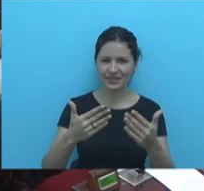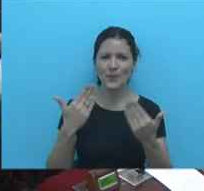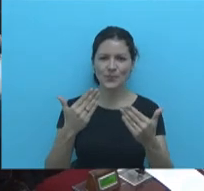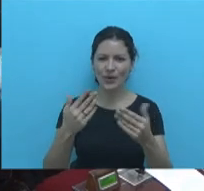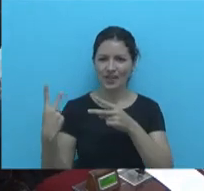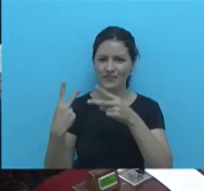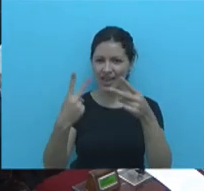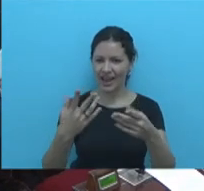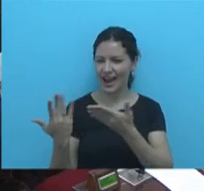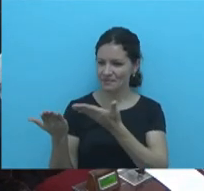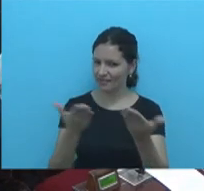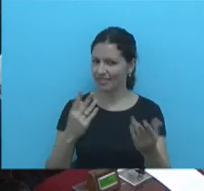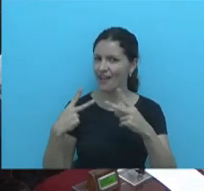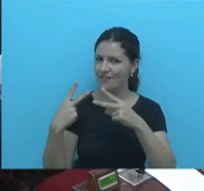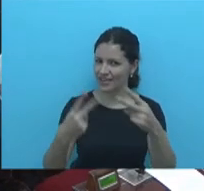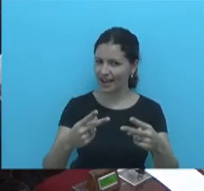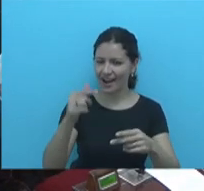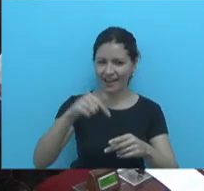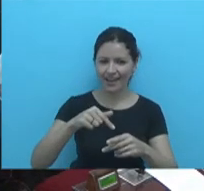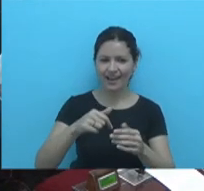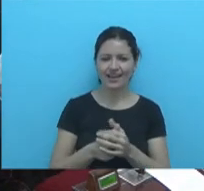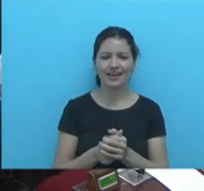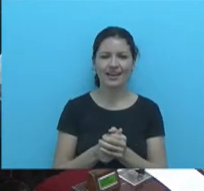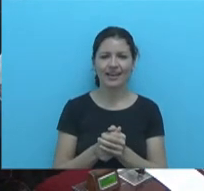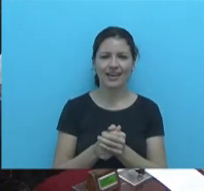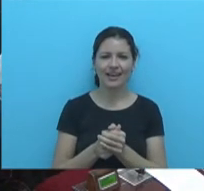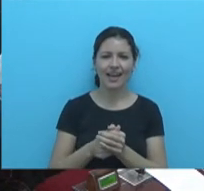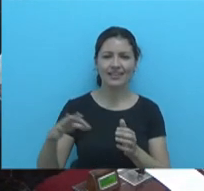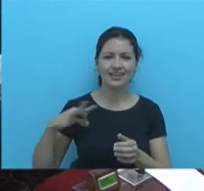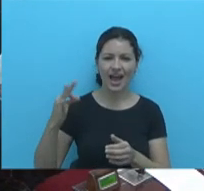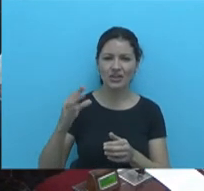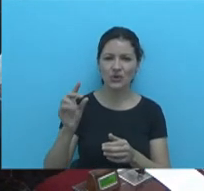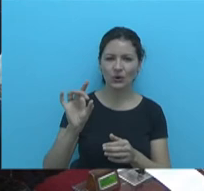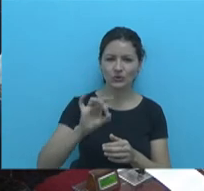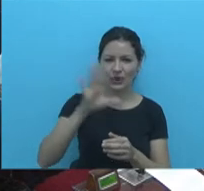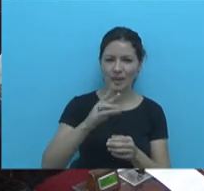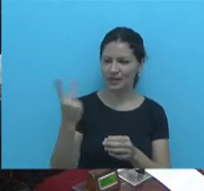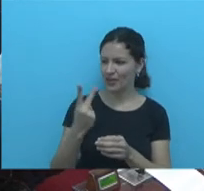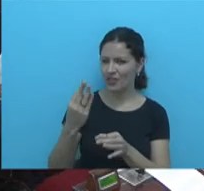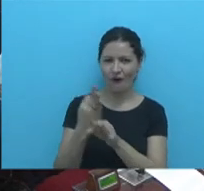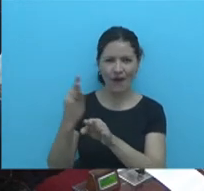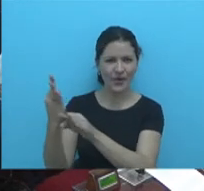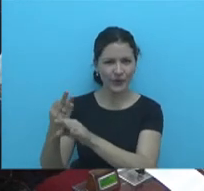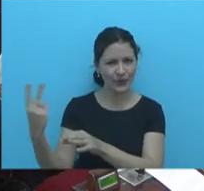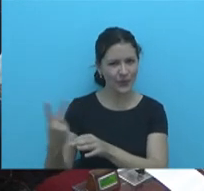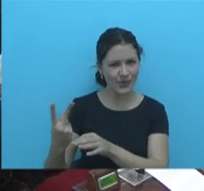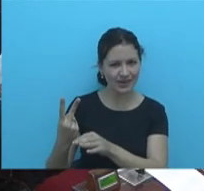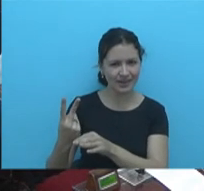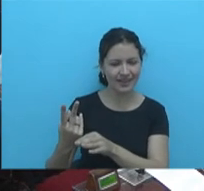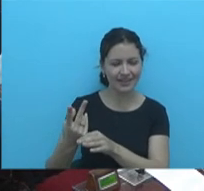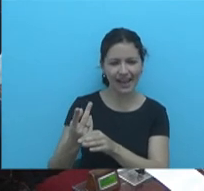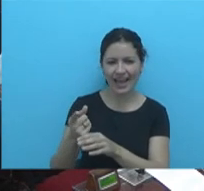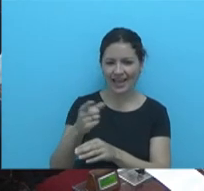venir nuevamente porque este año les tocaba a estas dos escuelas y nosotros tuvimos una invitación que no